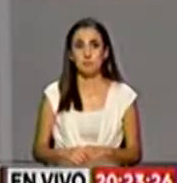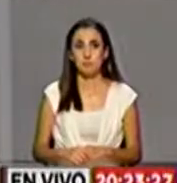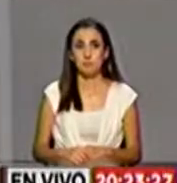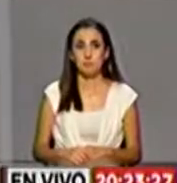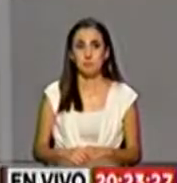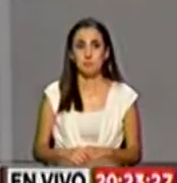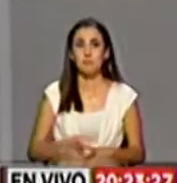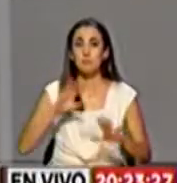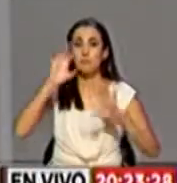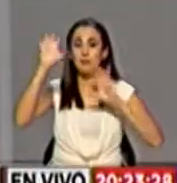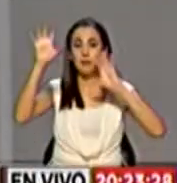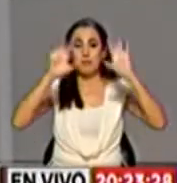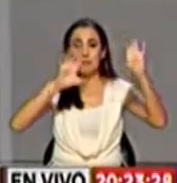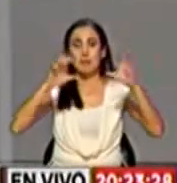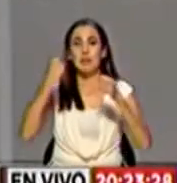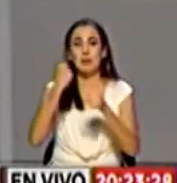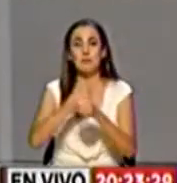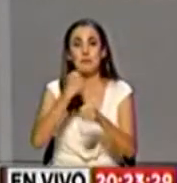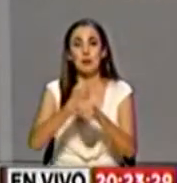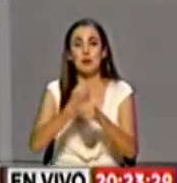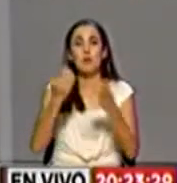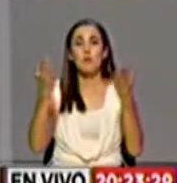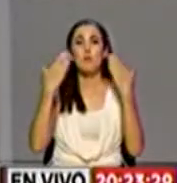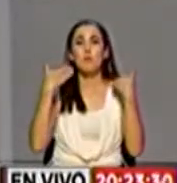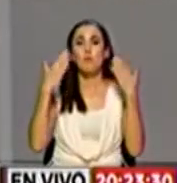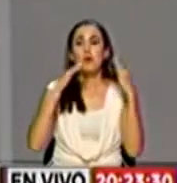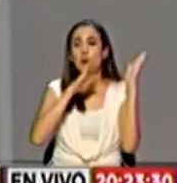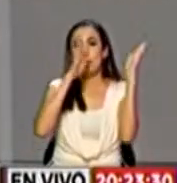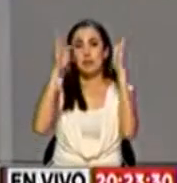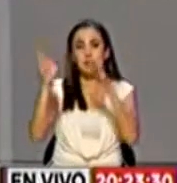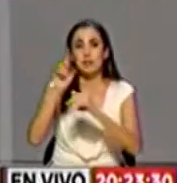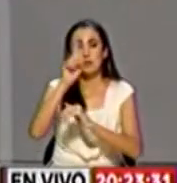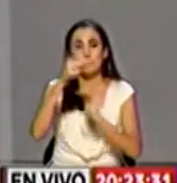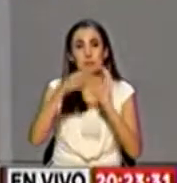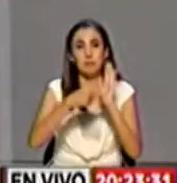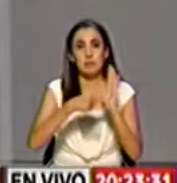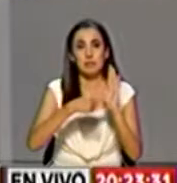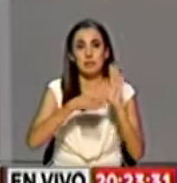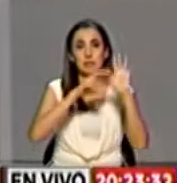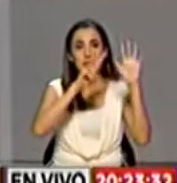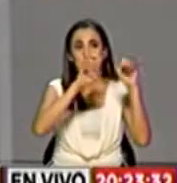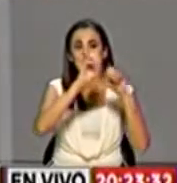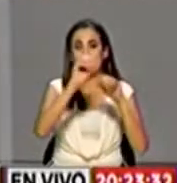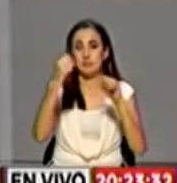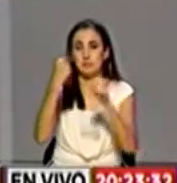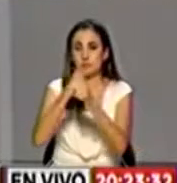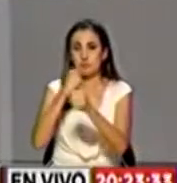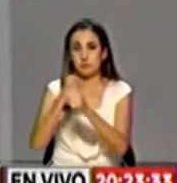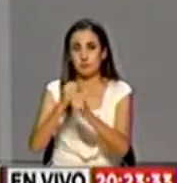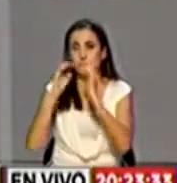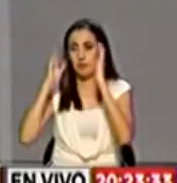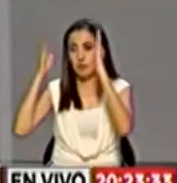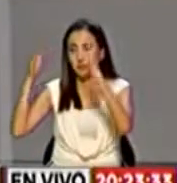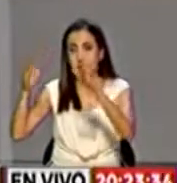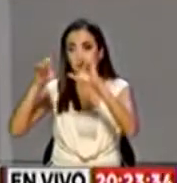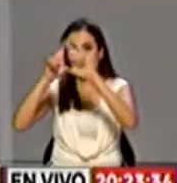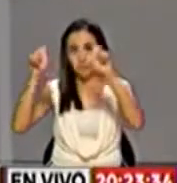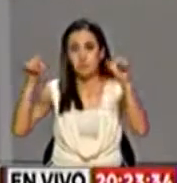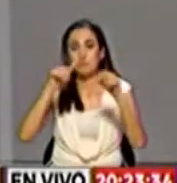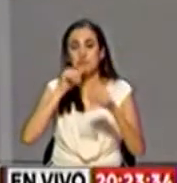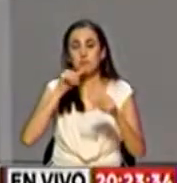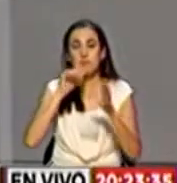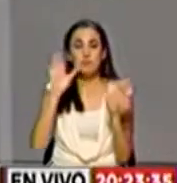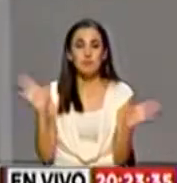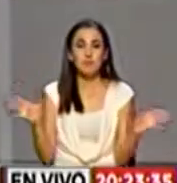Y en la Feria de Empleo de Guayaquil se ofertó 1.700 plazas laborales para cubrir la demanda del sector privado. Esta es una de las